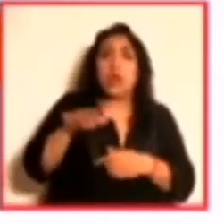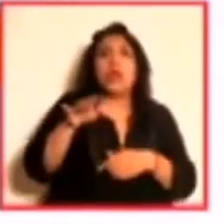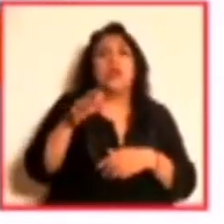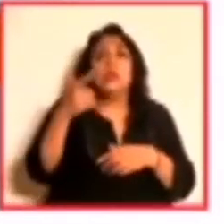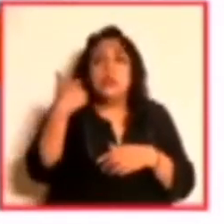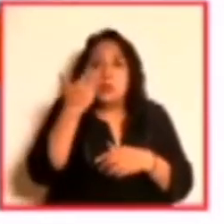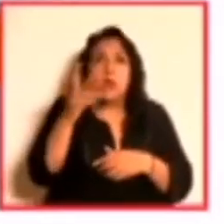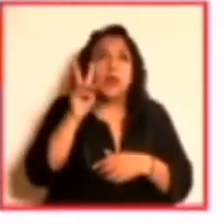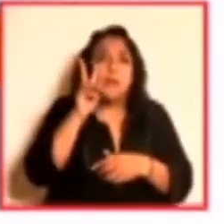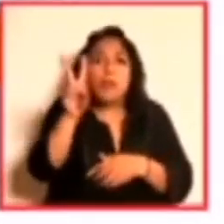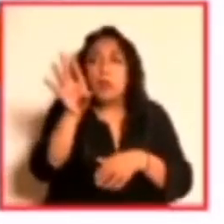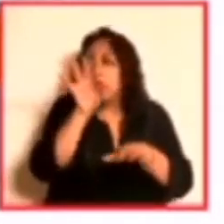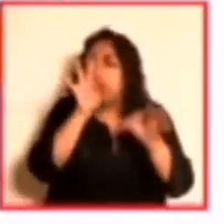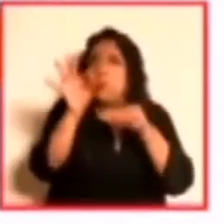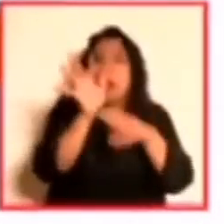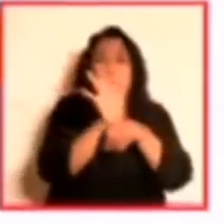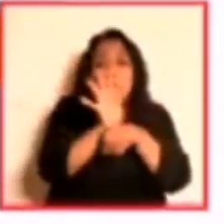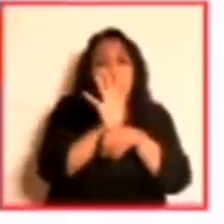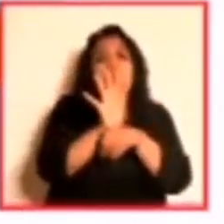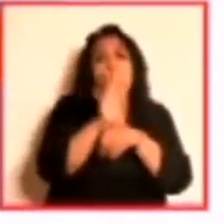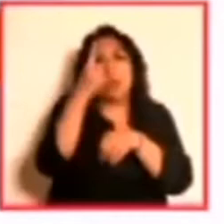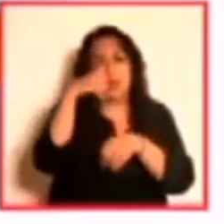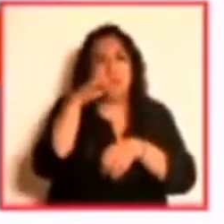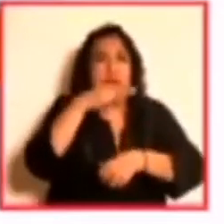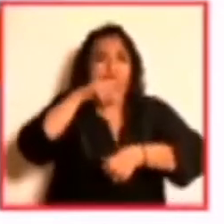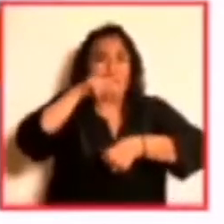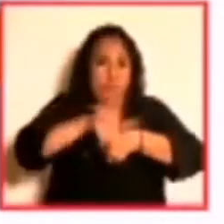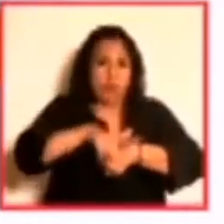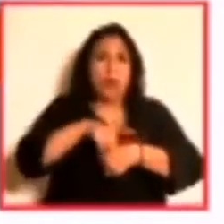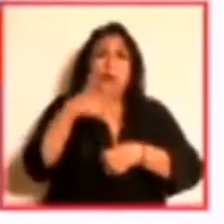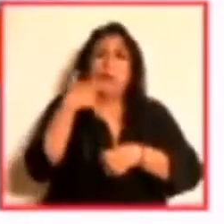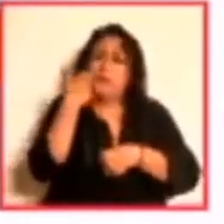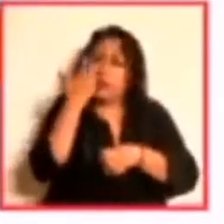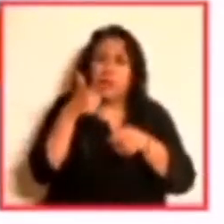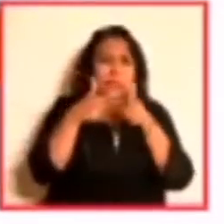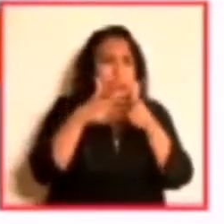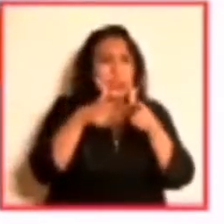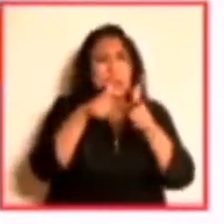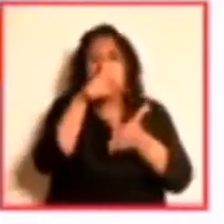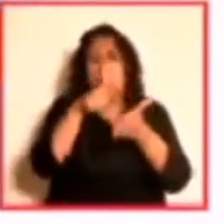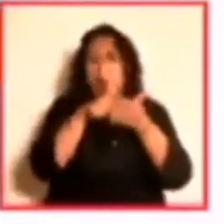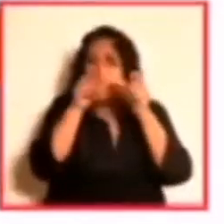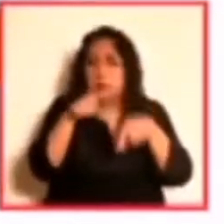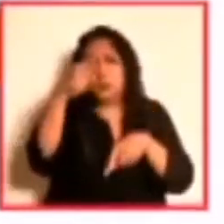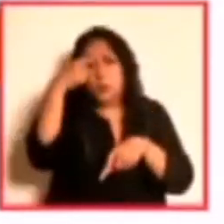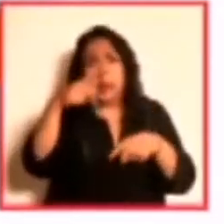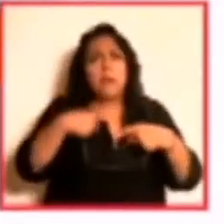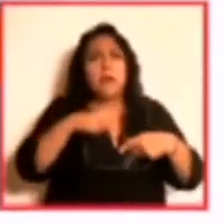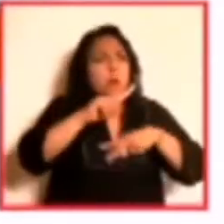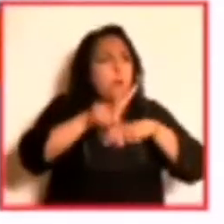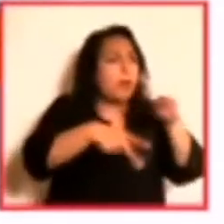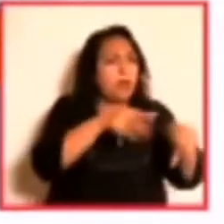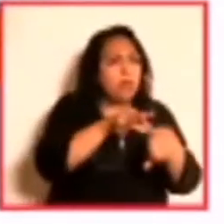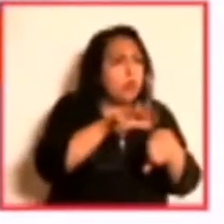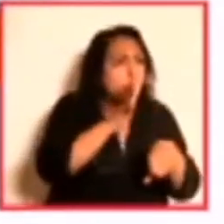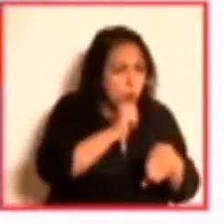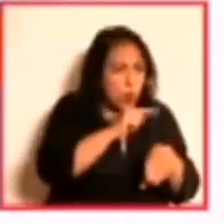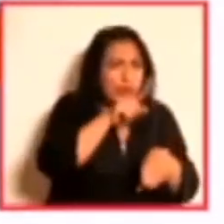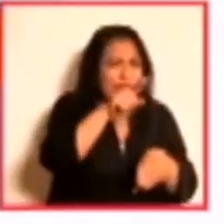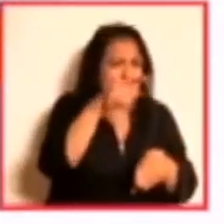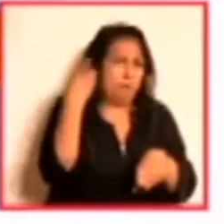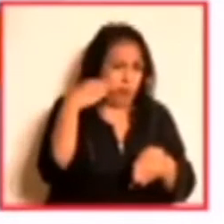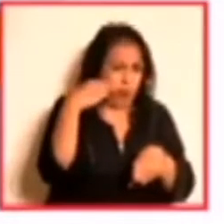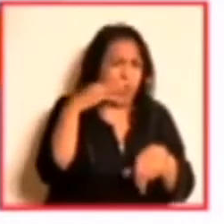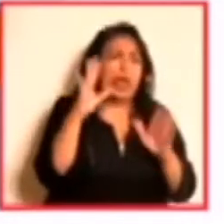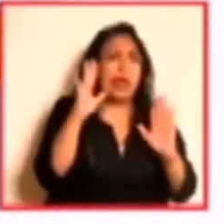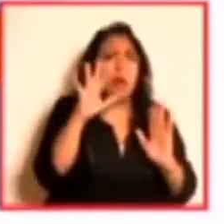festival. Y bueno, quisimos mantener estas sedes para que el público que no nos pueda acompañar a la ciudad de Morelia, pues siga